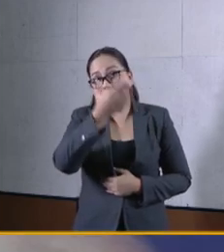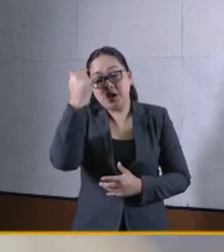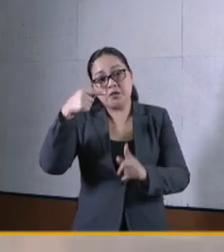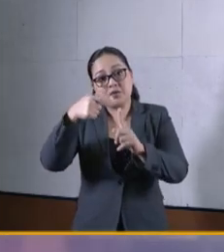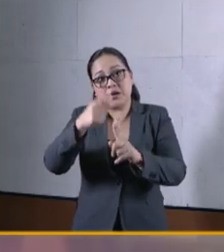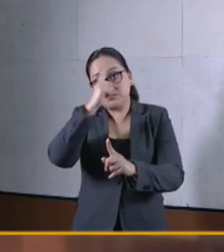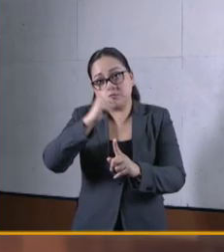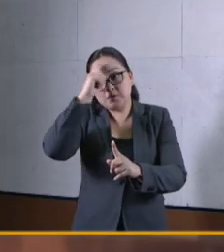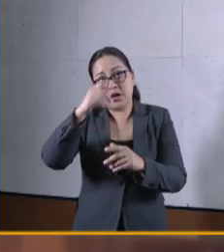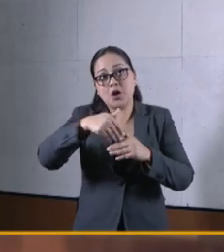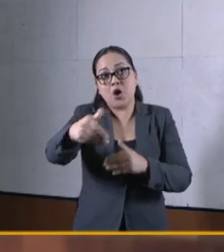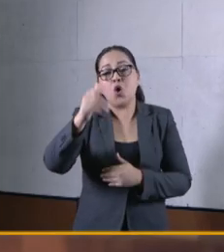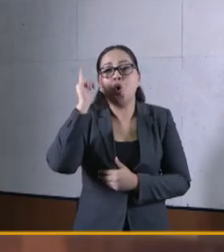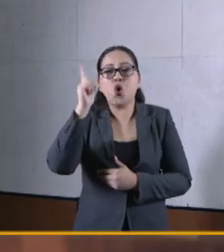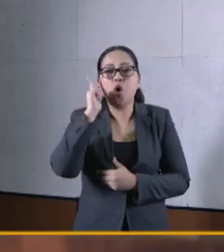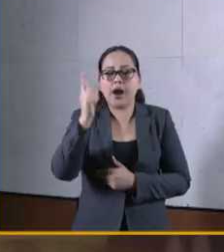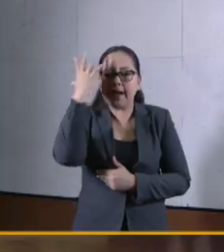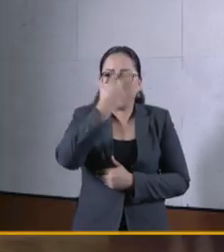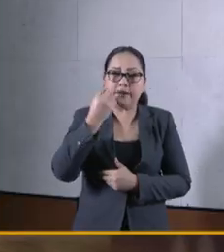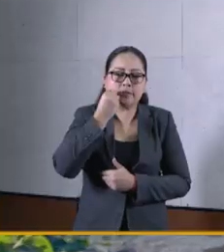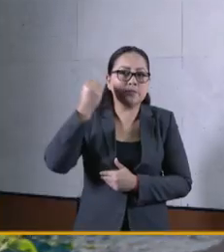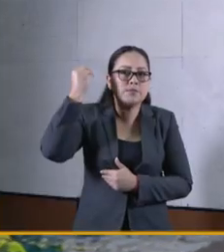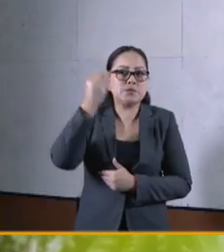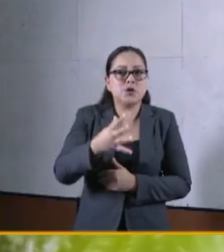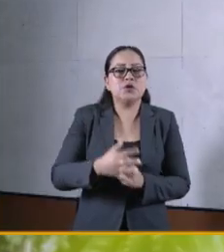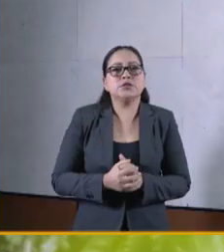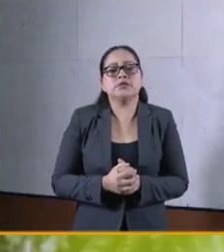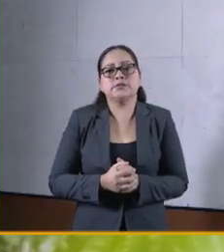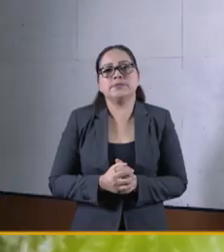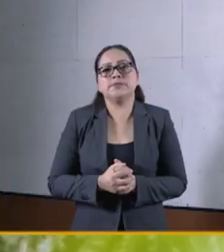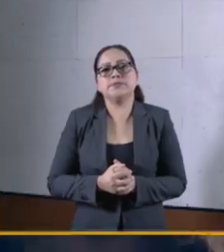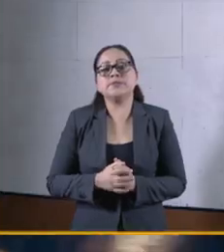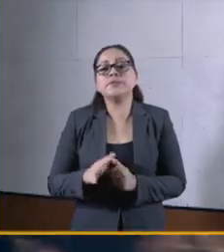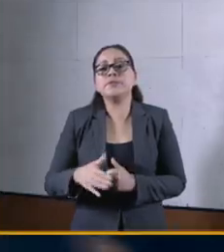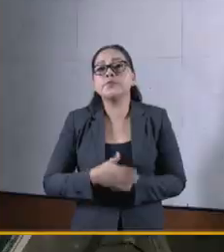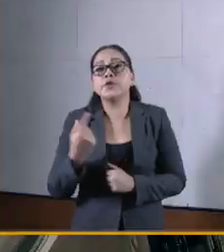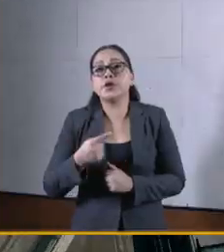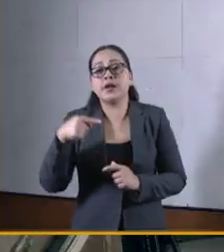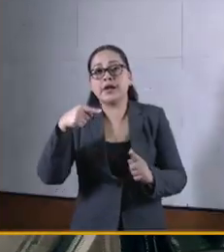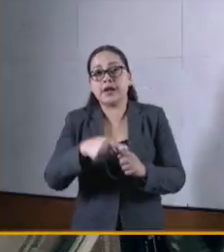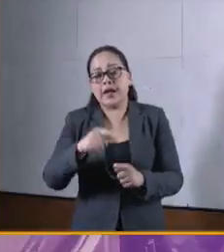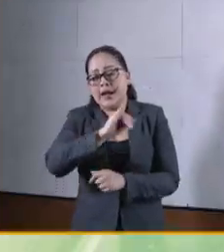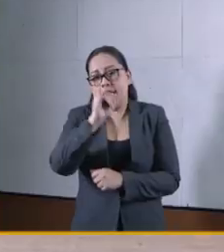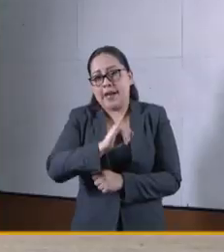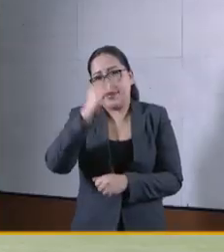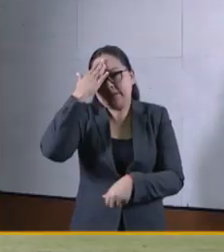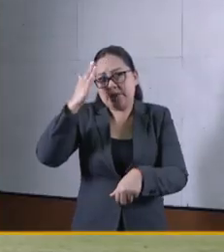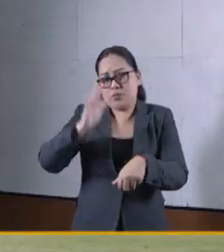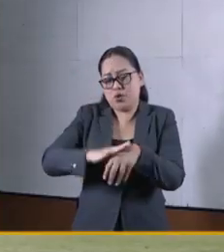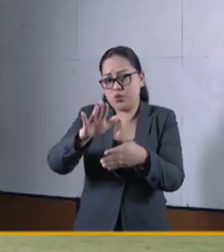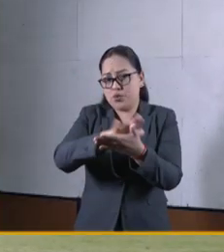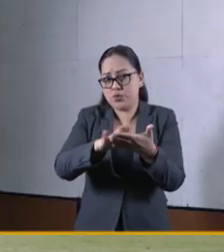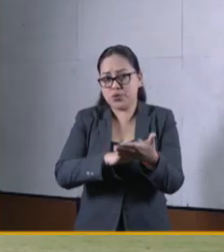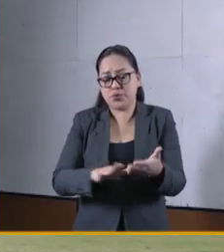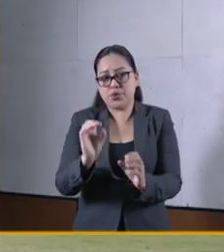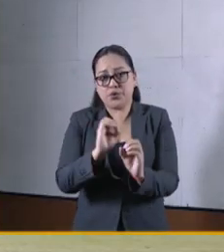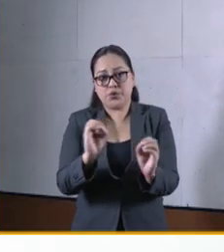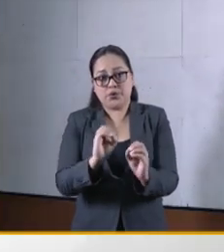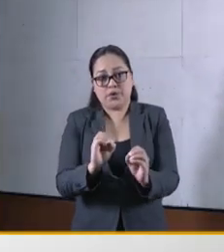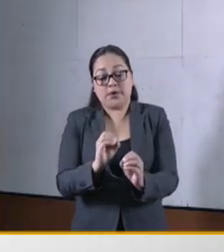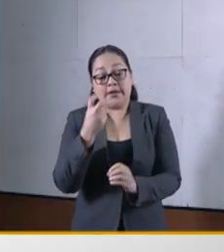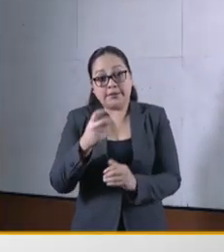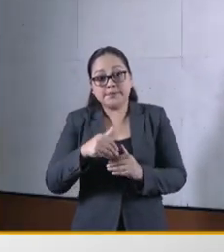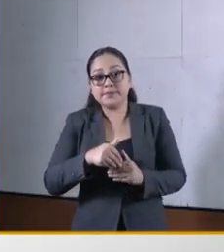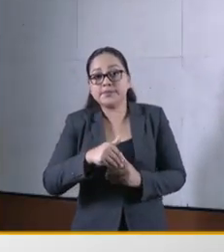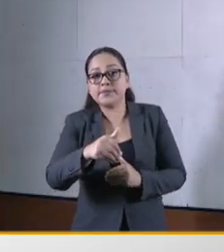sean magníficas a uno los esperemos es magníficas ya que éstas nunca se borrarán de nuestra memoria y nos ayudarán a seguir